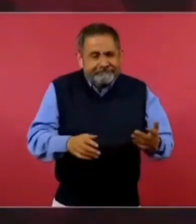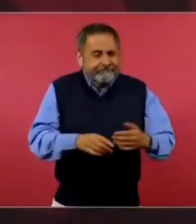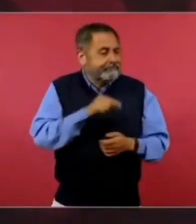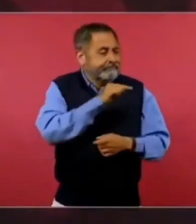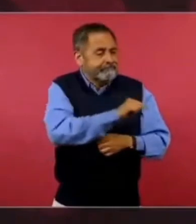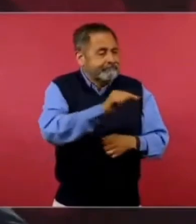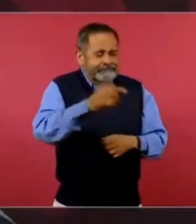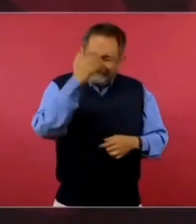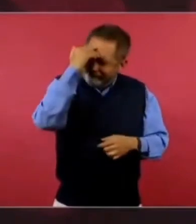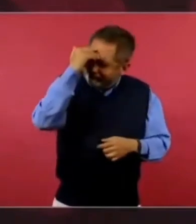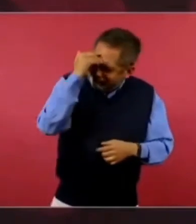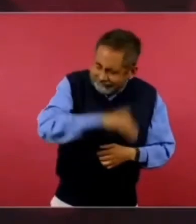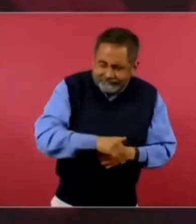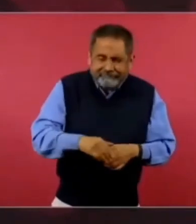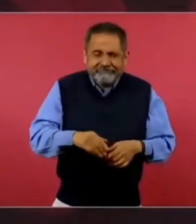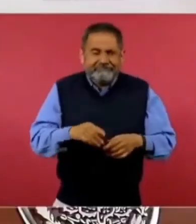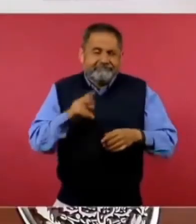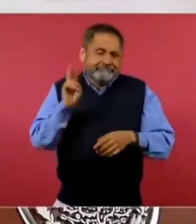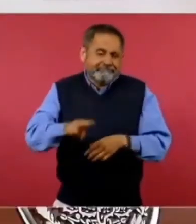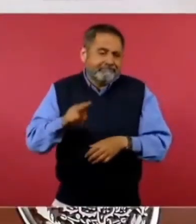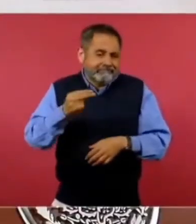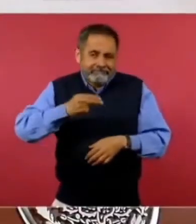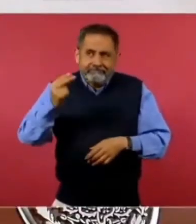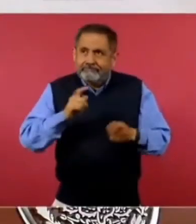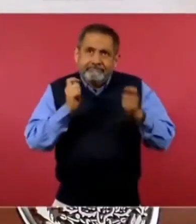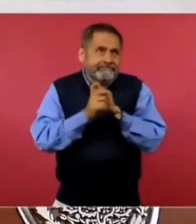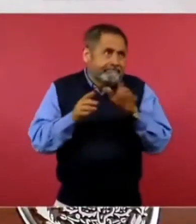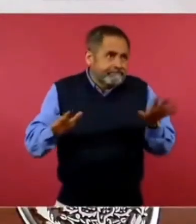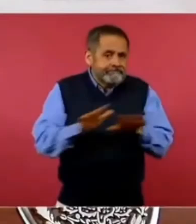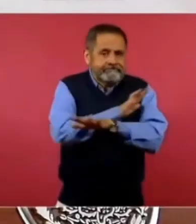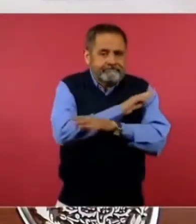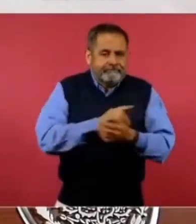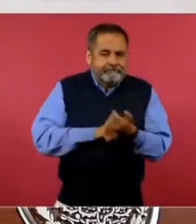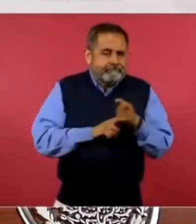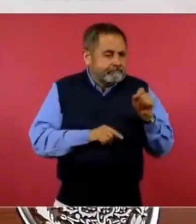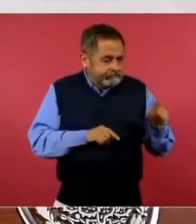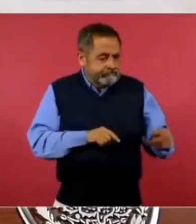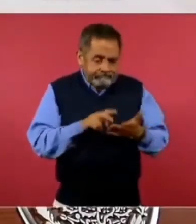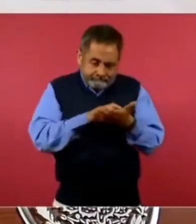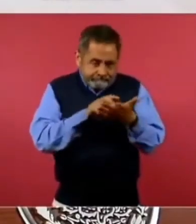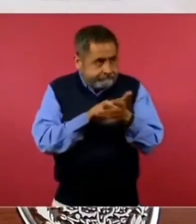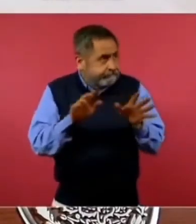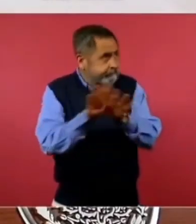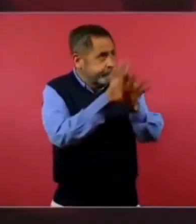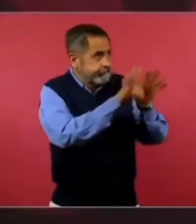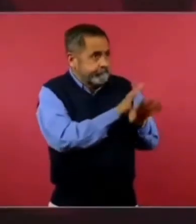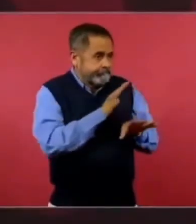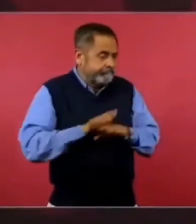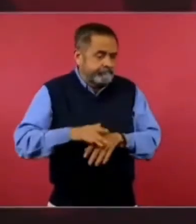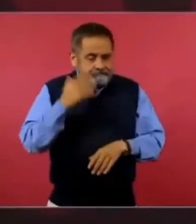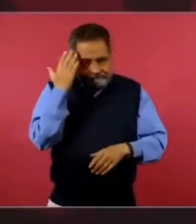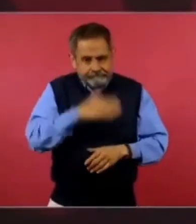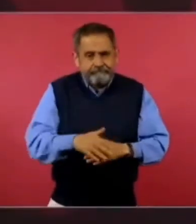ellos saben perfectamente que hace falta una reforma.